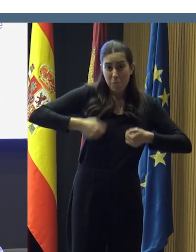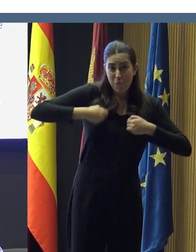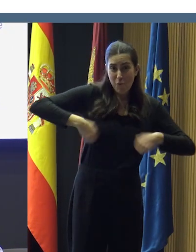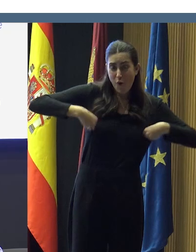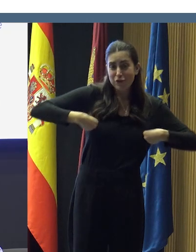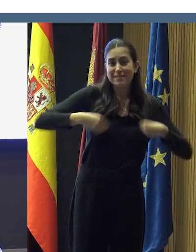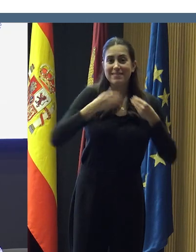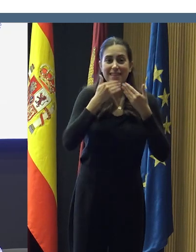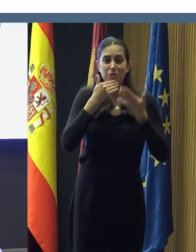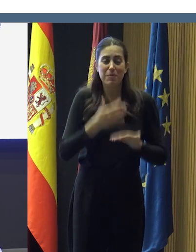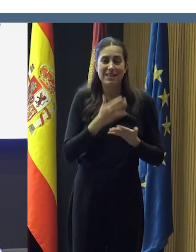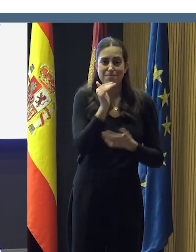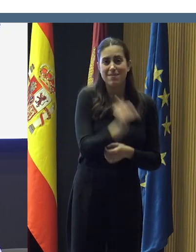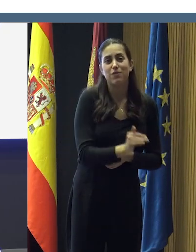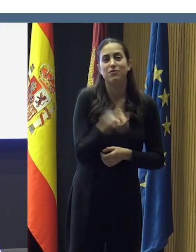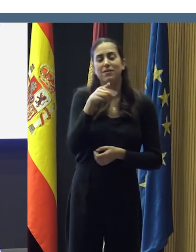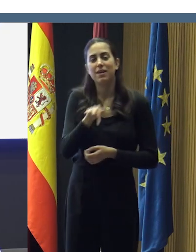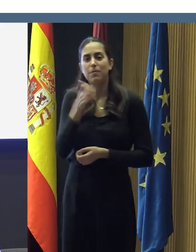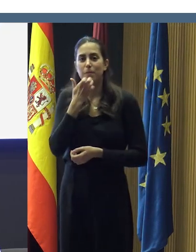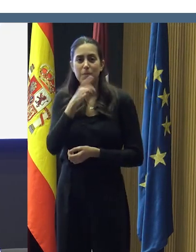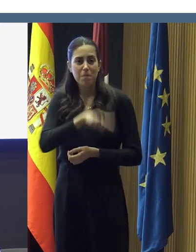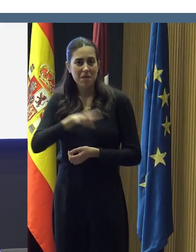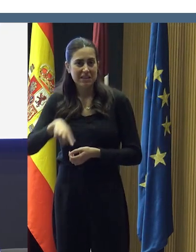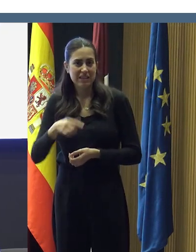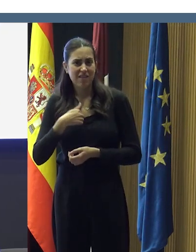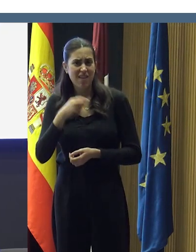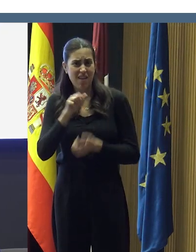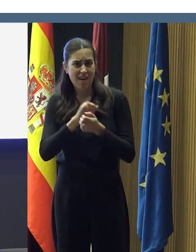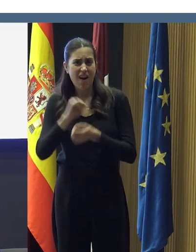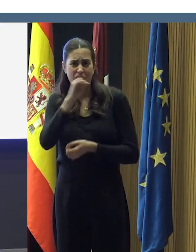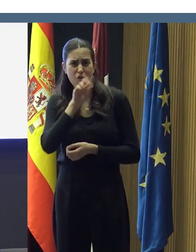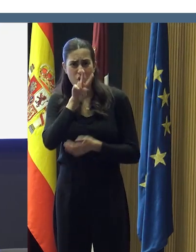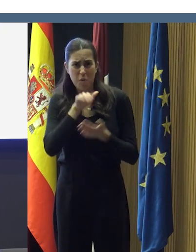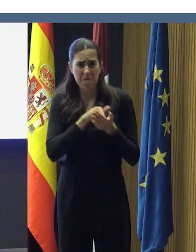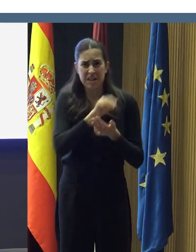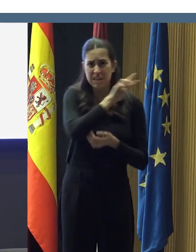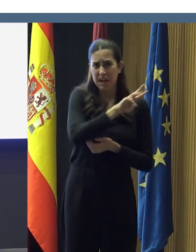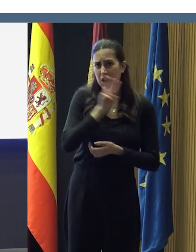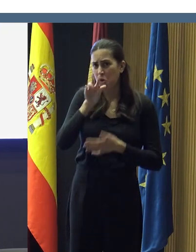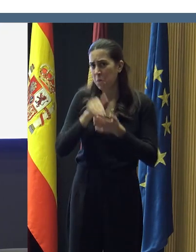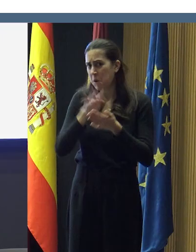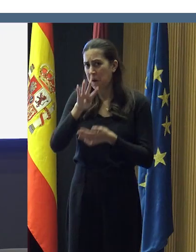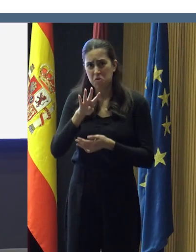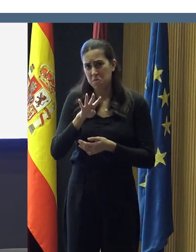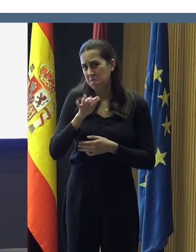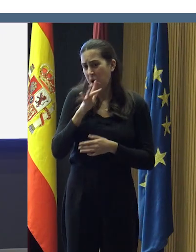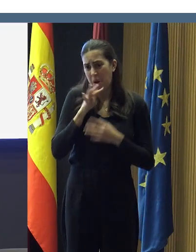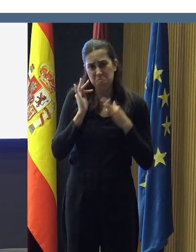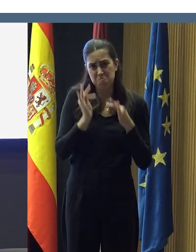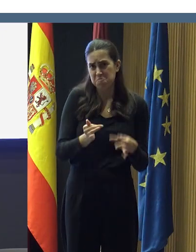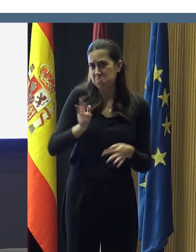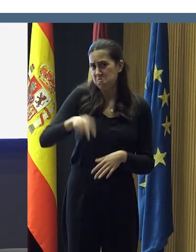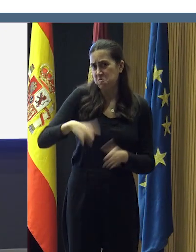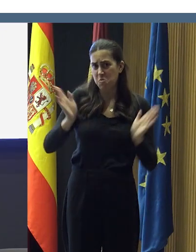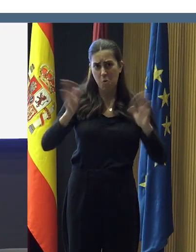Aquí, de hecho, ya te digo, me parece que hubo durante unos meses, te estoy hablando del año 2003-2004, y desde entonces no ha vuelto a haber nunca más monos aquí en Albacete